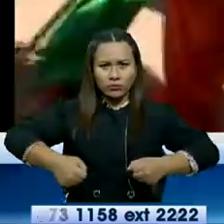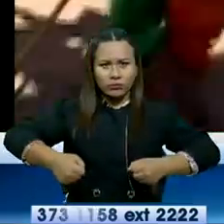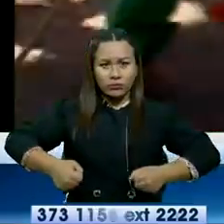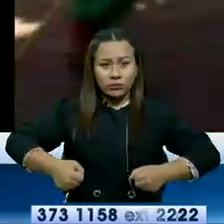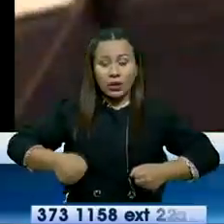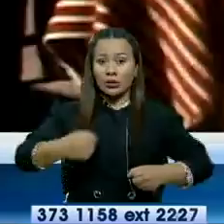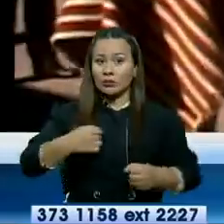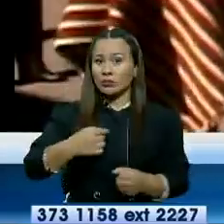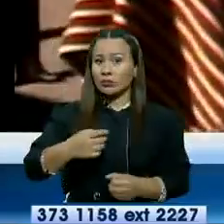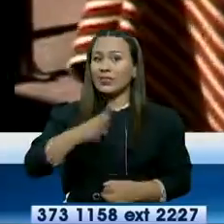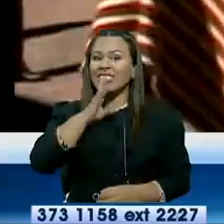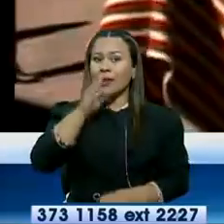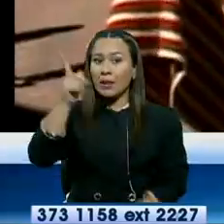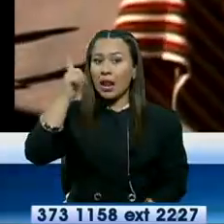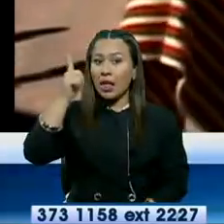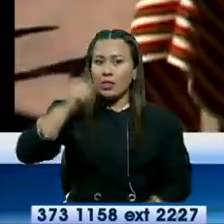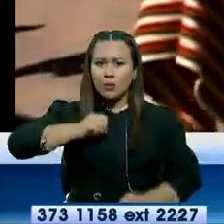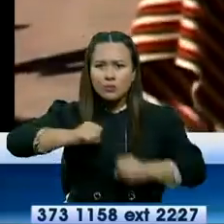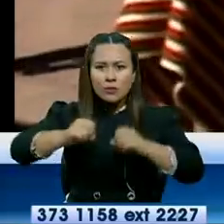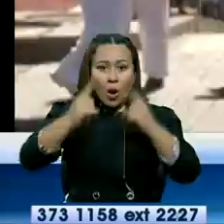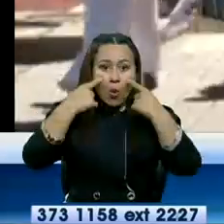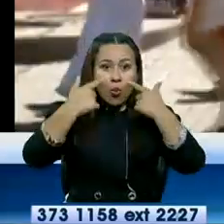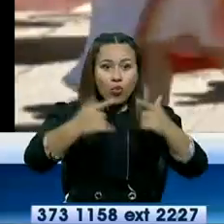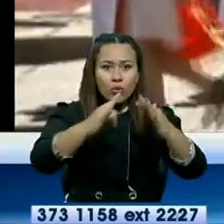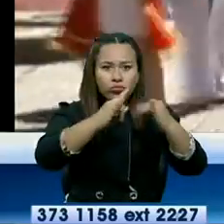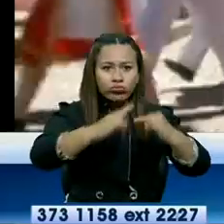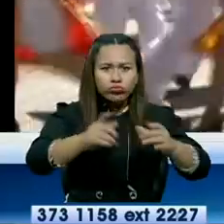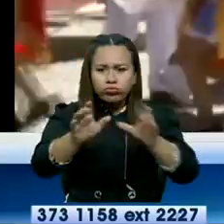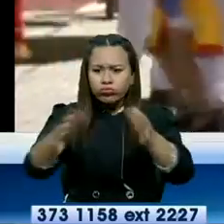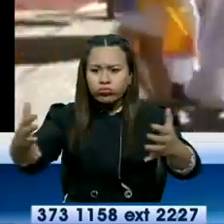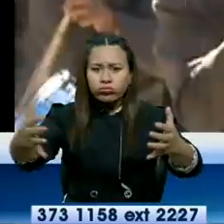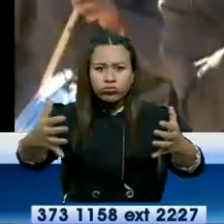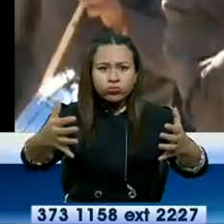dominó y dirigió con tenacidad su tribu.